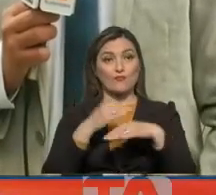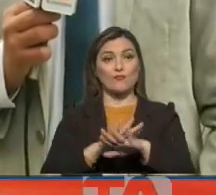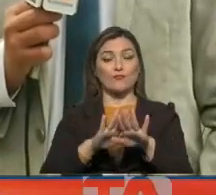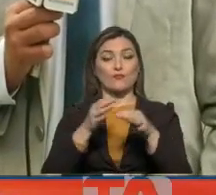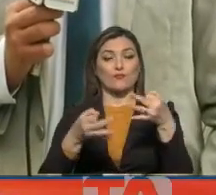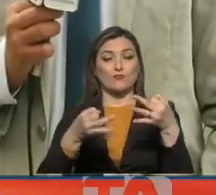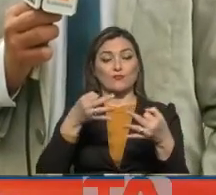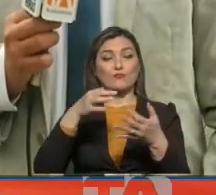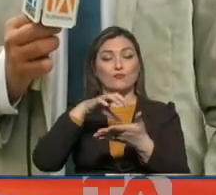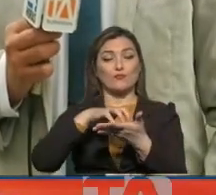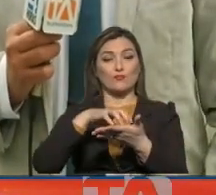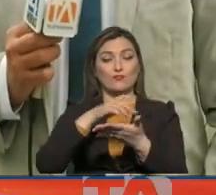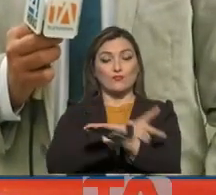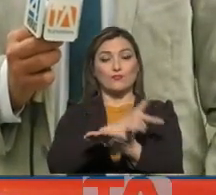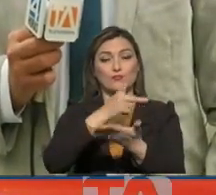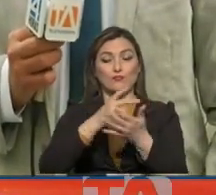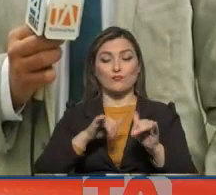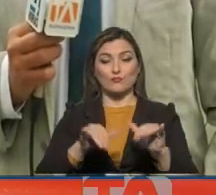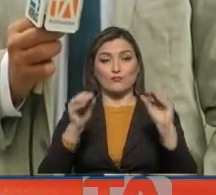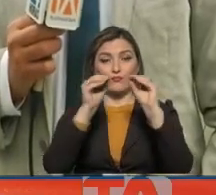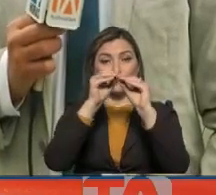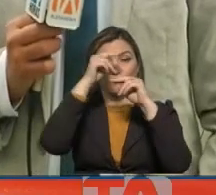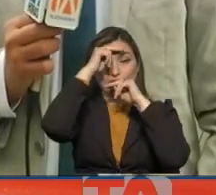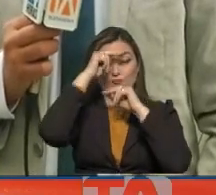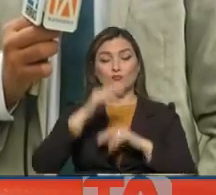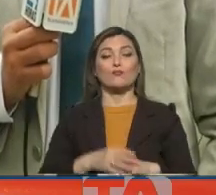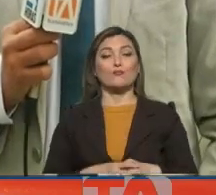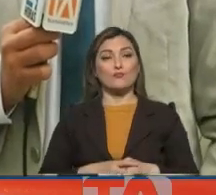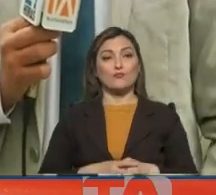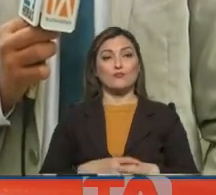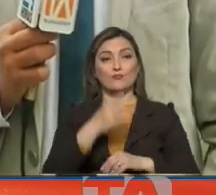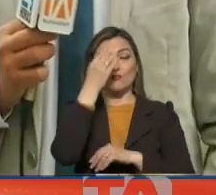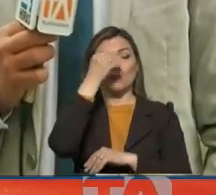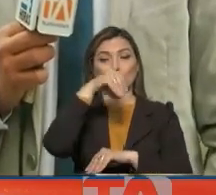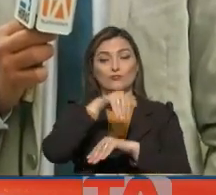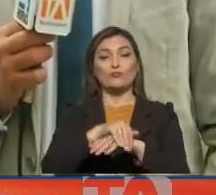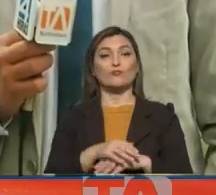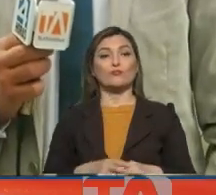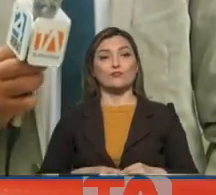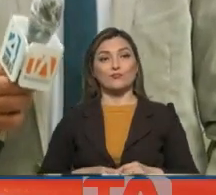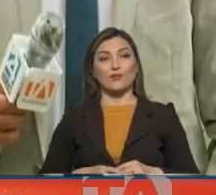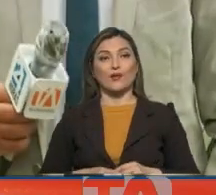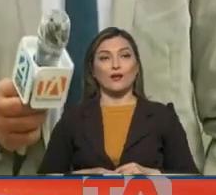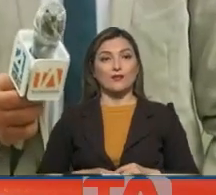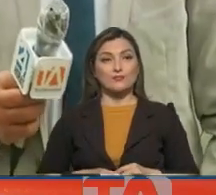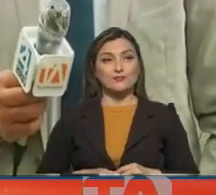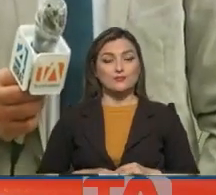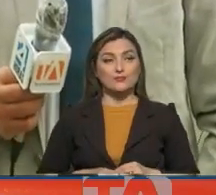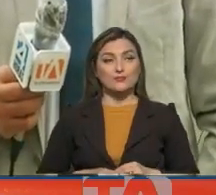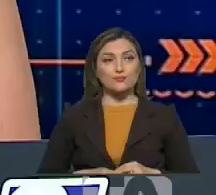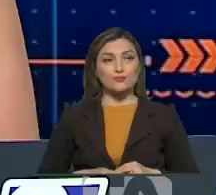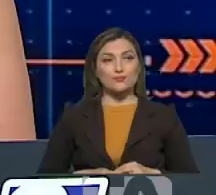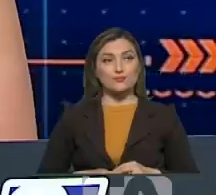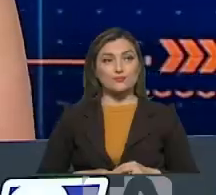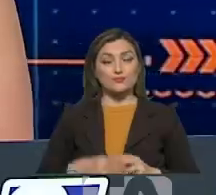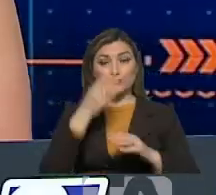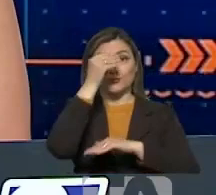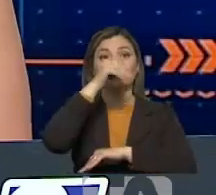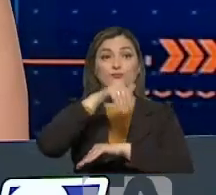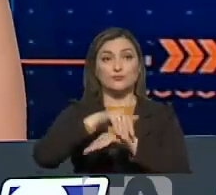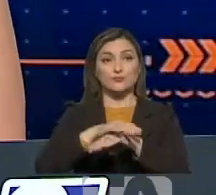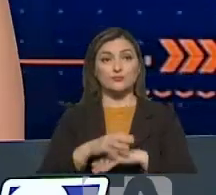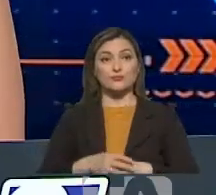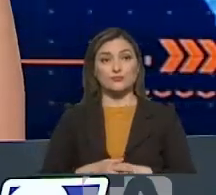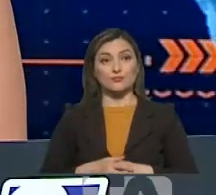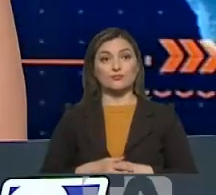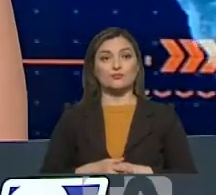la corte provincial de pichincha seguimos con ustedes y más información en los estudios amigos buenas tardes buenas tardes para ti